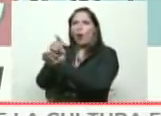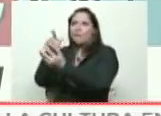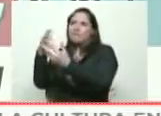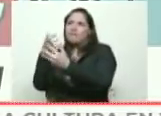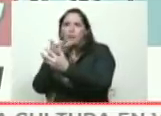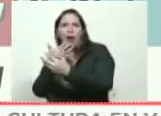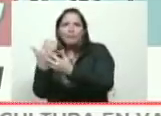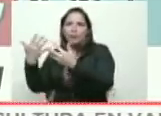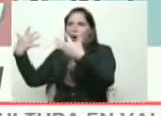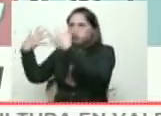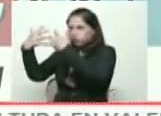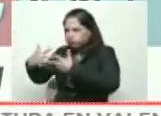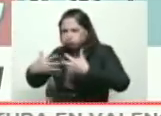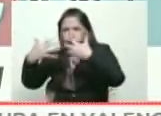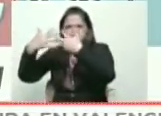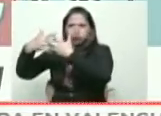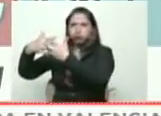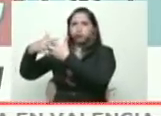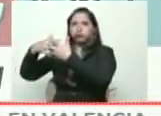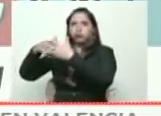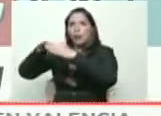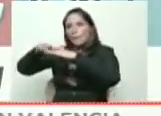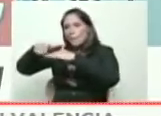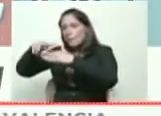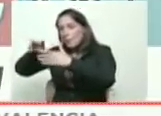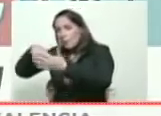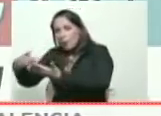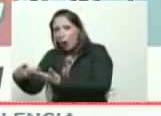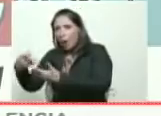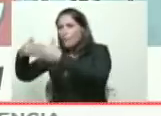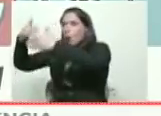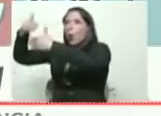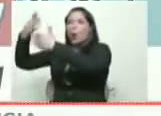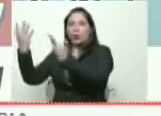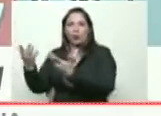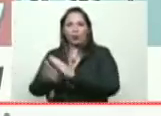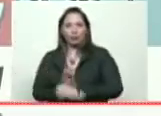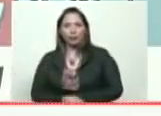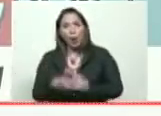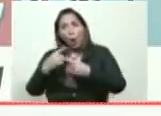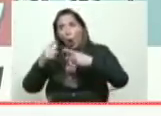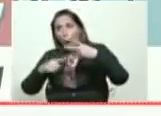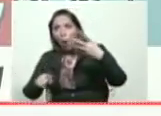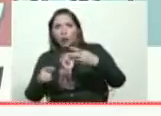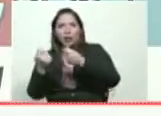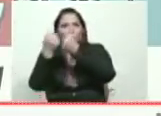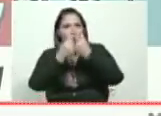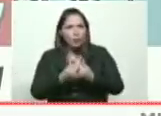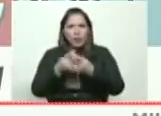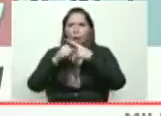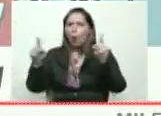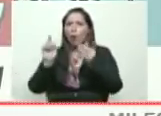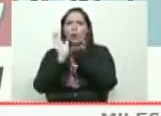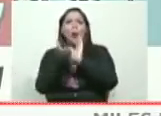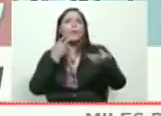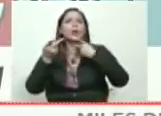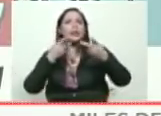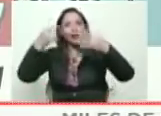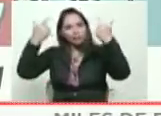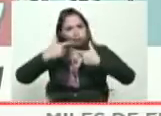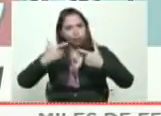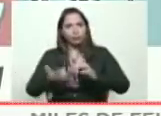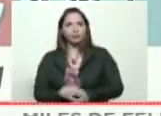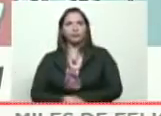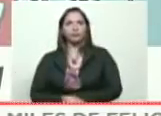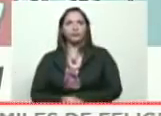el mundo ya no es el mundo de la caída del muro de Berlín, el mundo es otro, hay otras economías, otra realidad geopolítica, y a esa otra